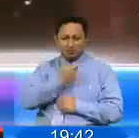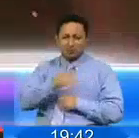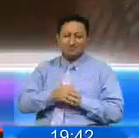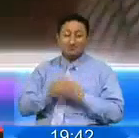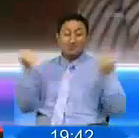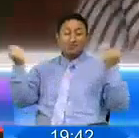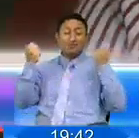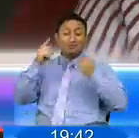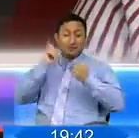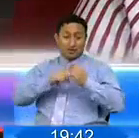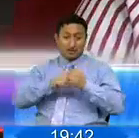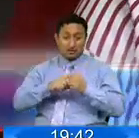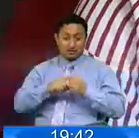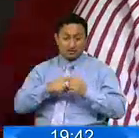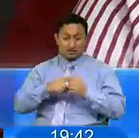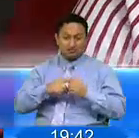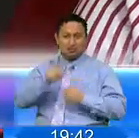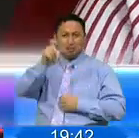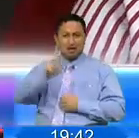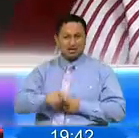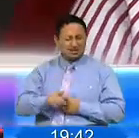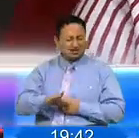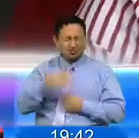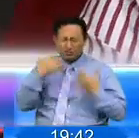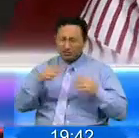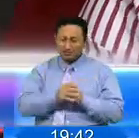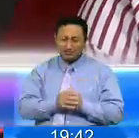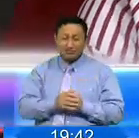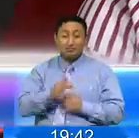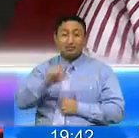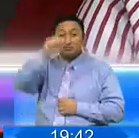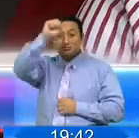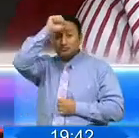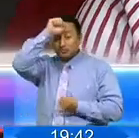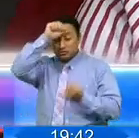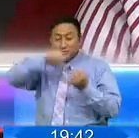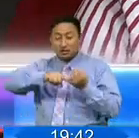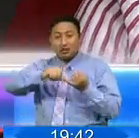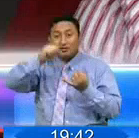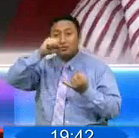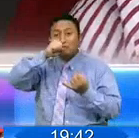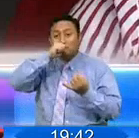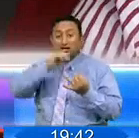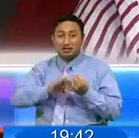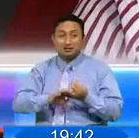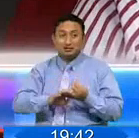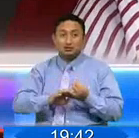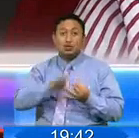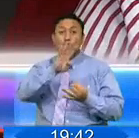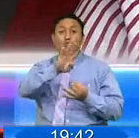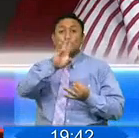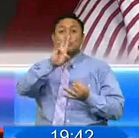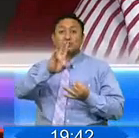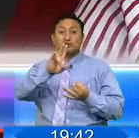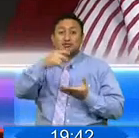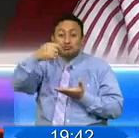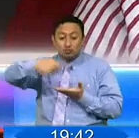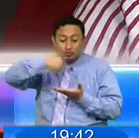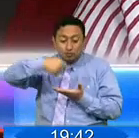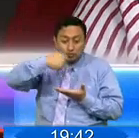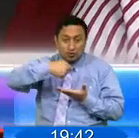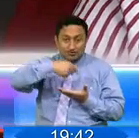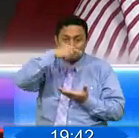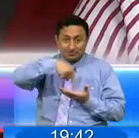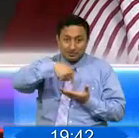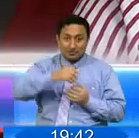de Quito son muy quiteños. El hornado, la fritada, de los 47 locros que tiene Quito y